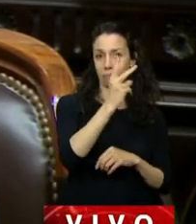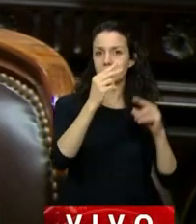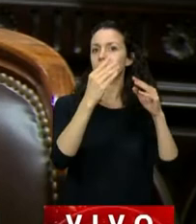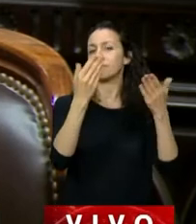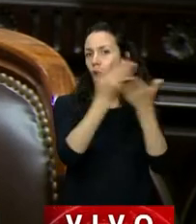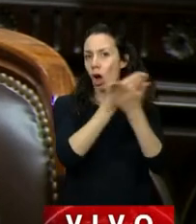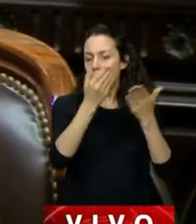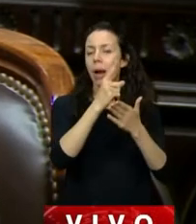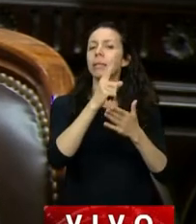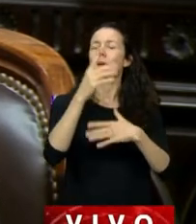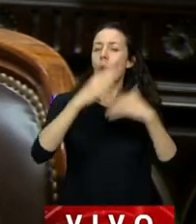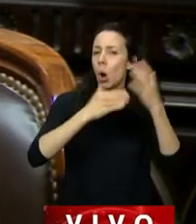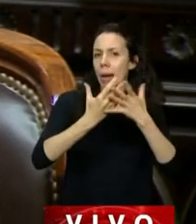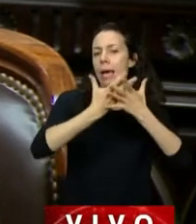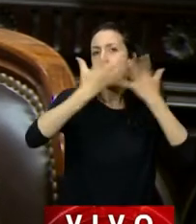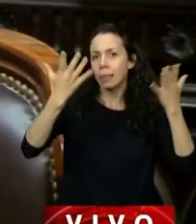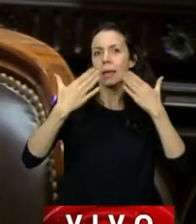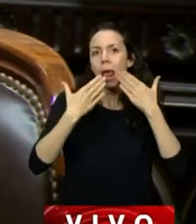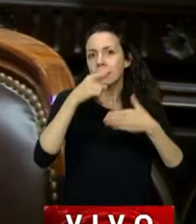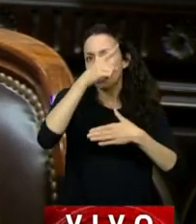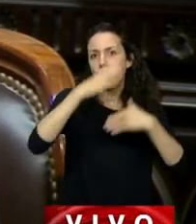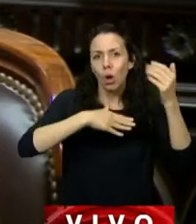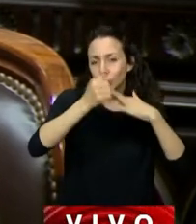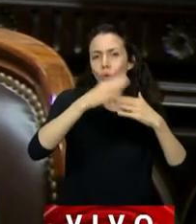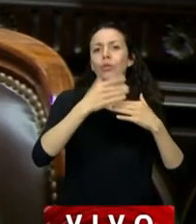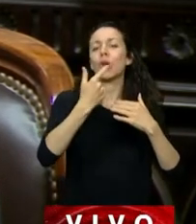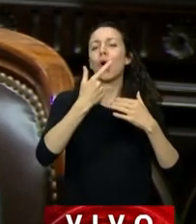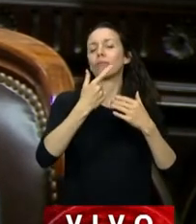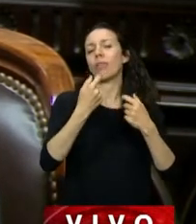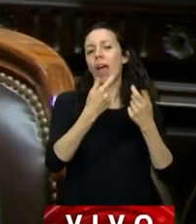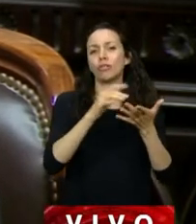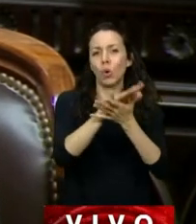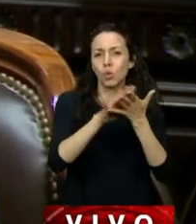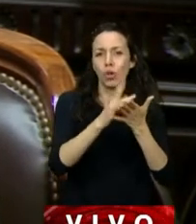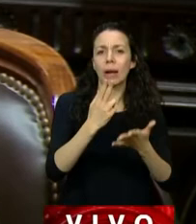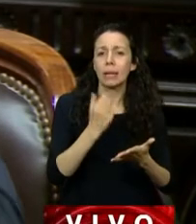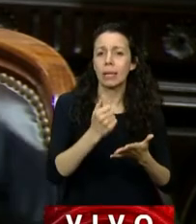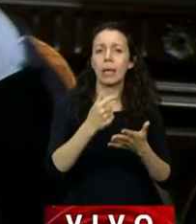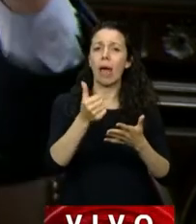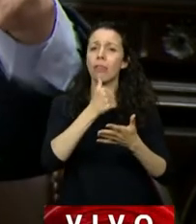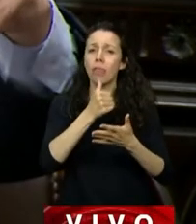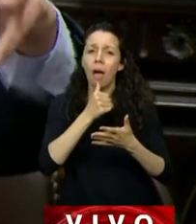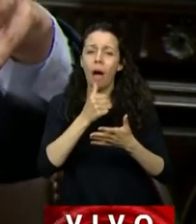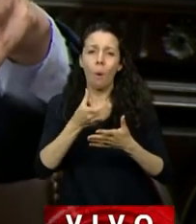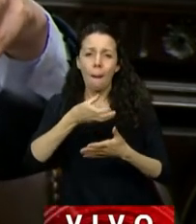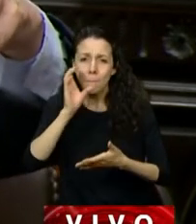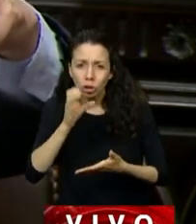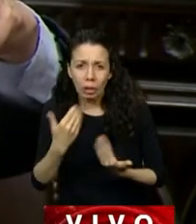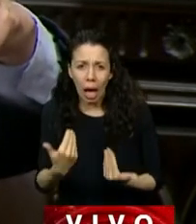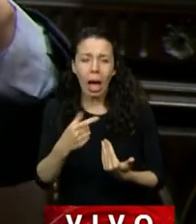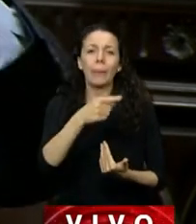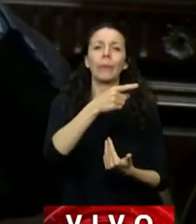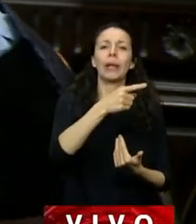donde solucionaríamos problemas energéticos, de agua potable, agua para riego, recuperaríamos en mi